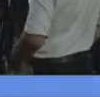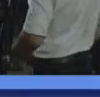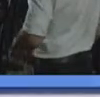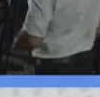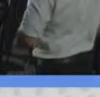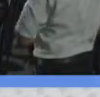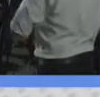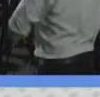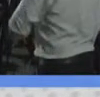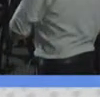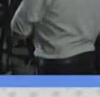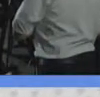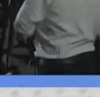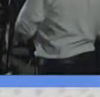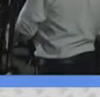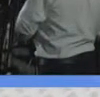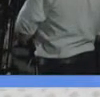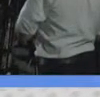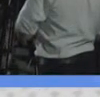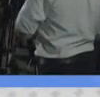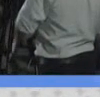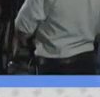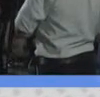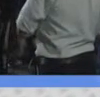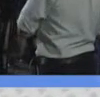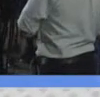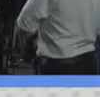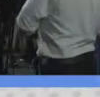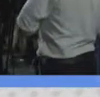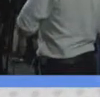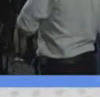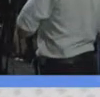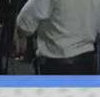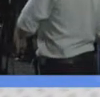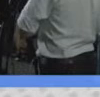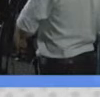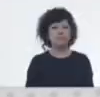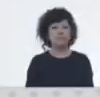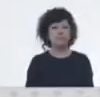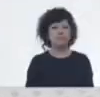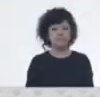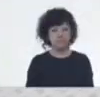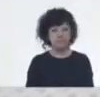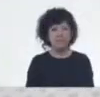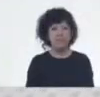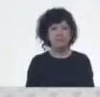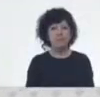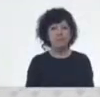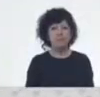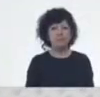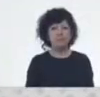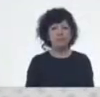Porque ya está hablando Axel Kicillof, rotundo triunfo en la provincia de Buenos Aires. Vamos.